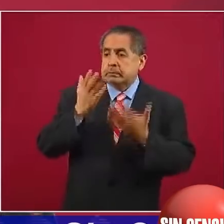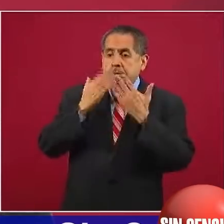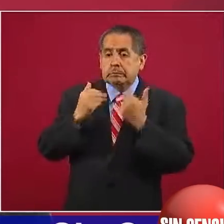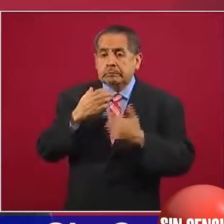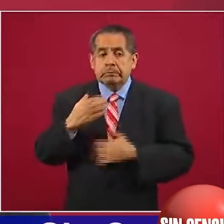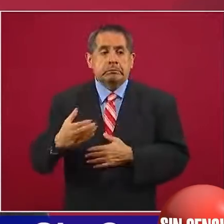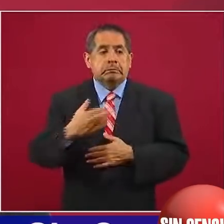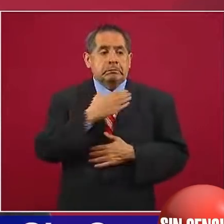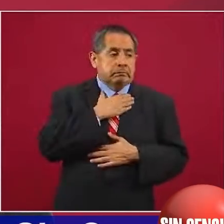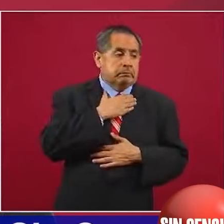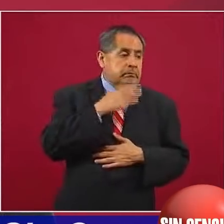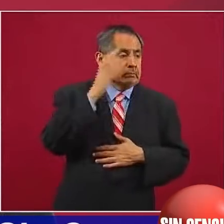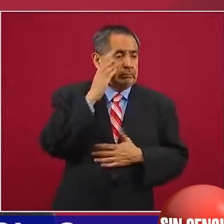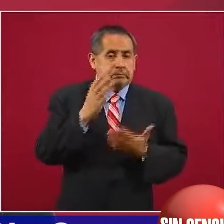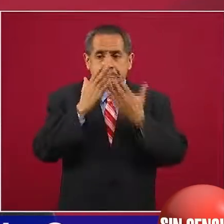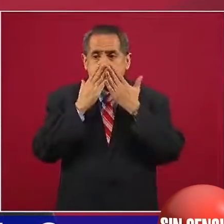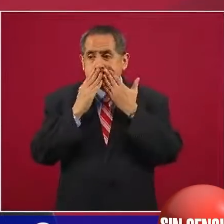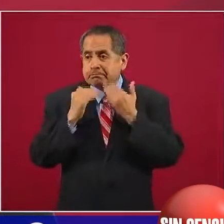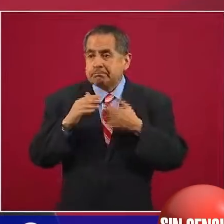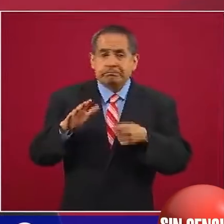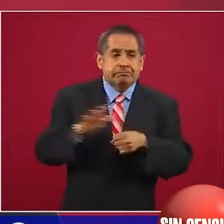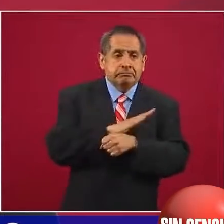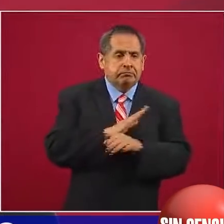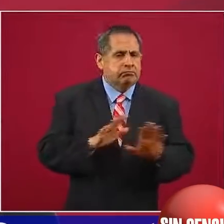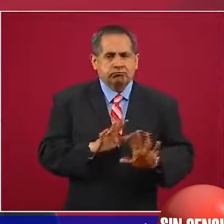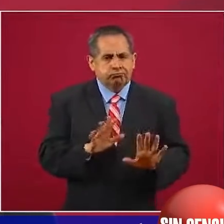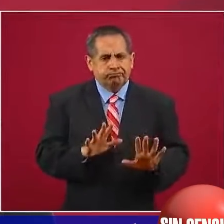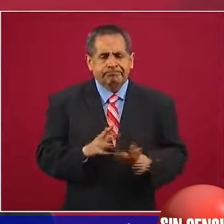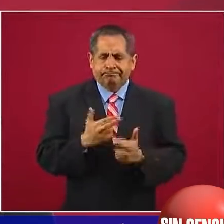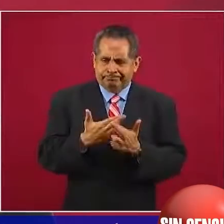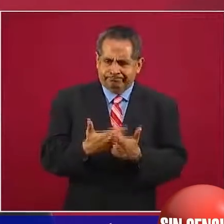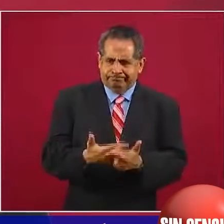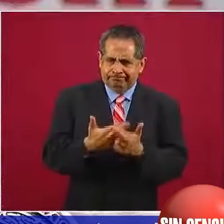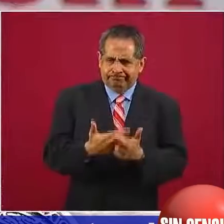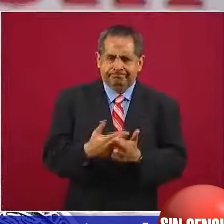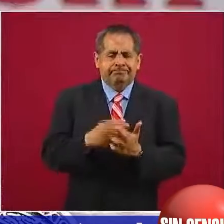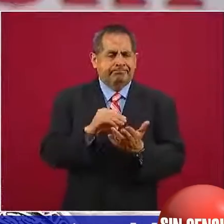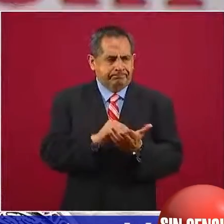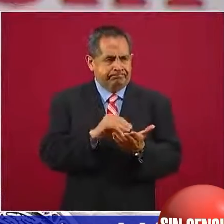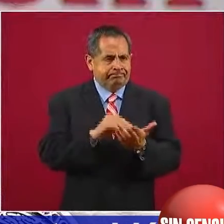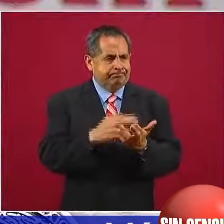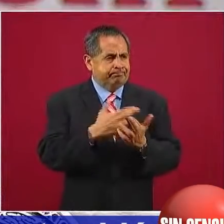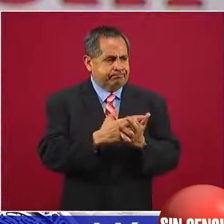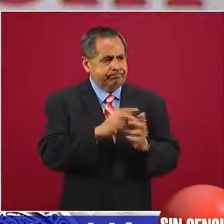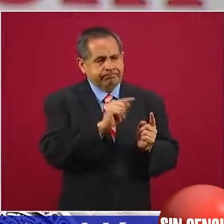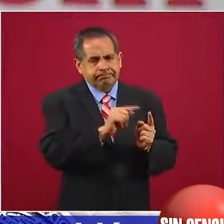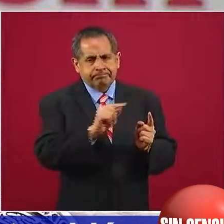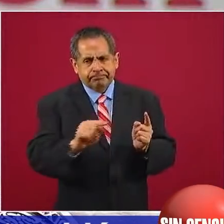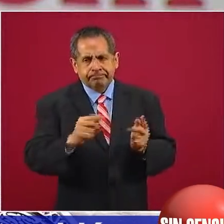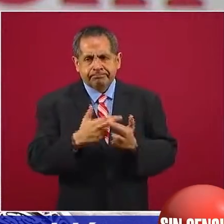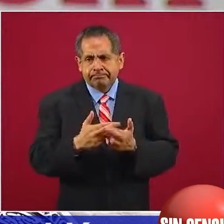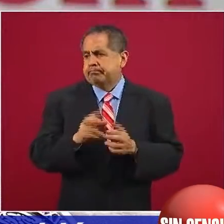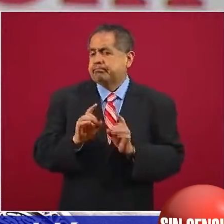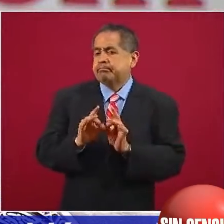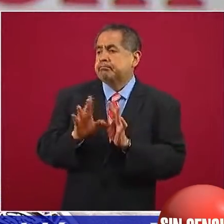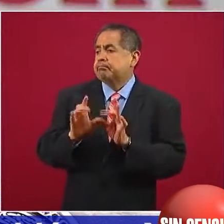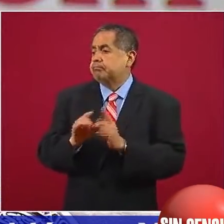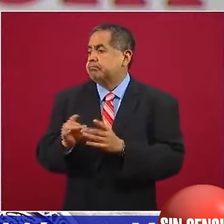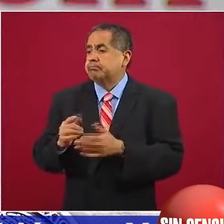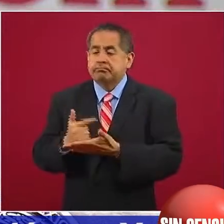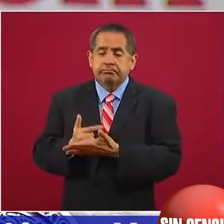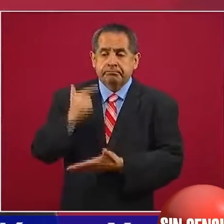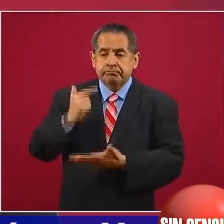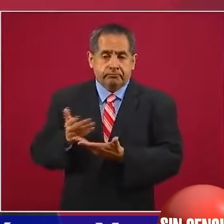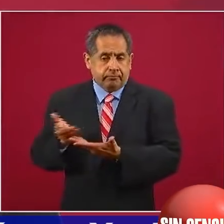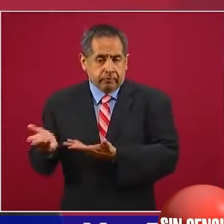o expandida del Sistema Nacional de Salud. Y este es un objetivo específico que nos trazamos desde la preparación de esta